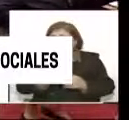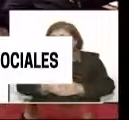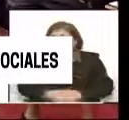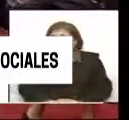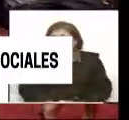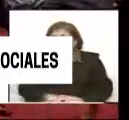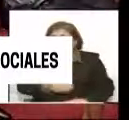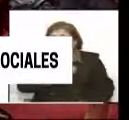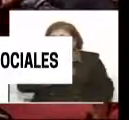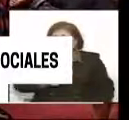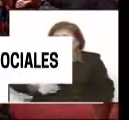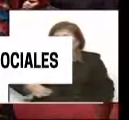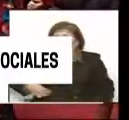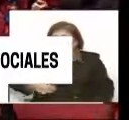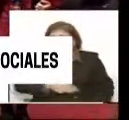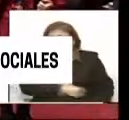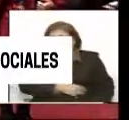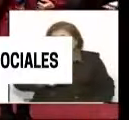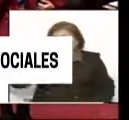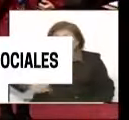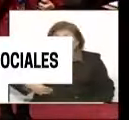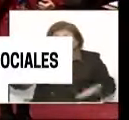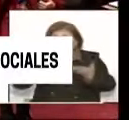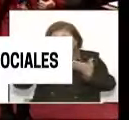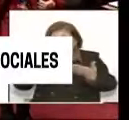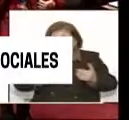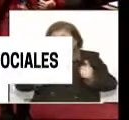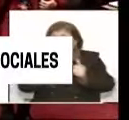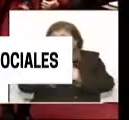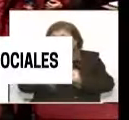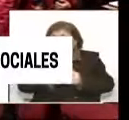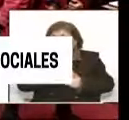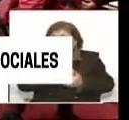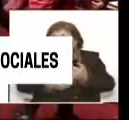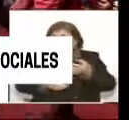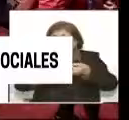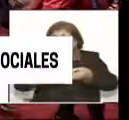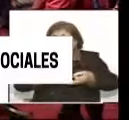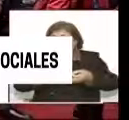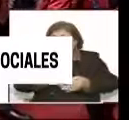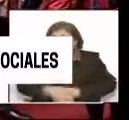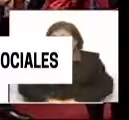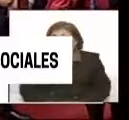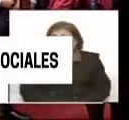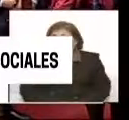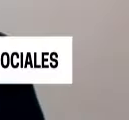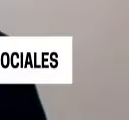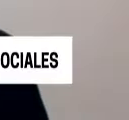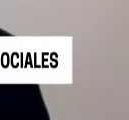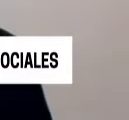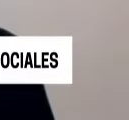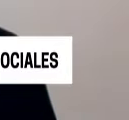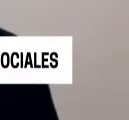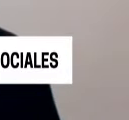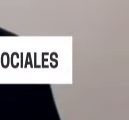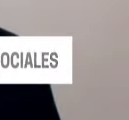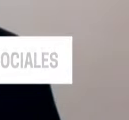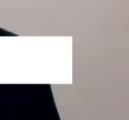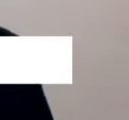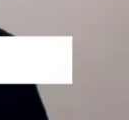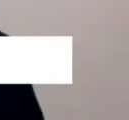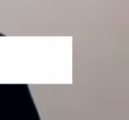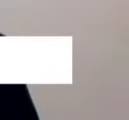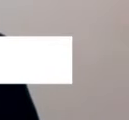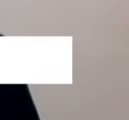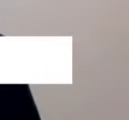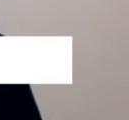una mirada muy atenta y temprana a los conflictos que están en estos momentos sobre la mesa. Los conflictos que llegan al